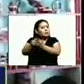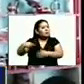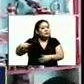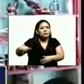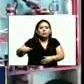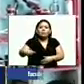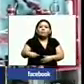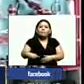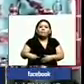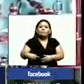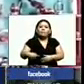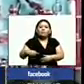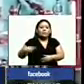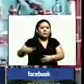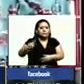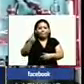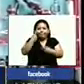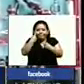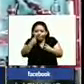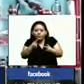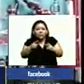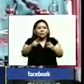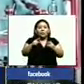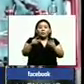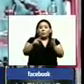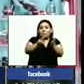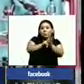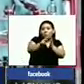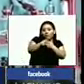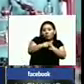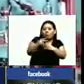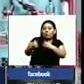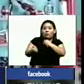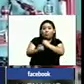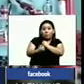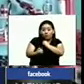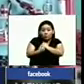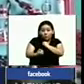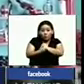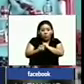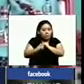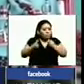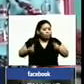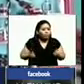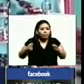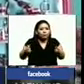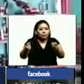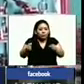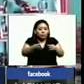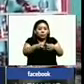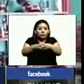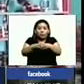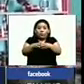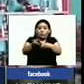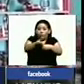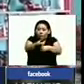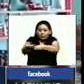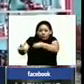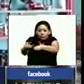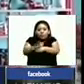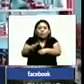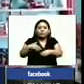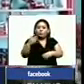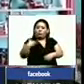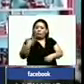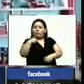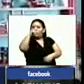Dando seguimiento A todos los programas Que fortalecen La capacidad De respuesta Del cuerpo De bomberos Decirles Que una de las